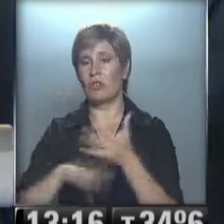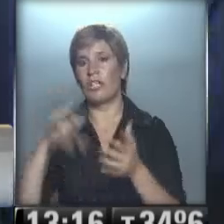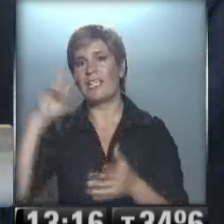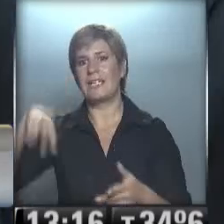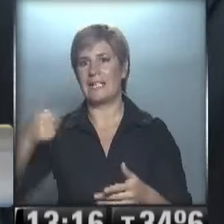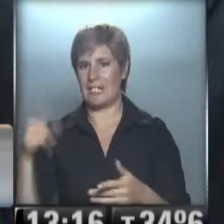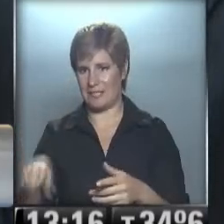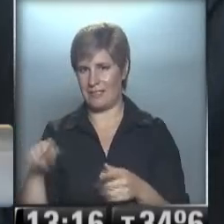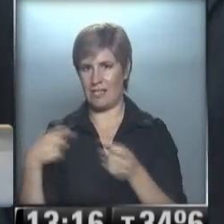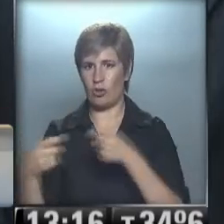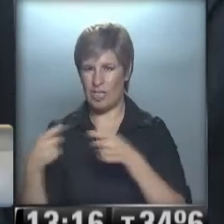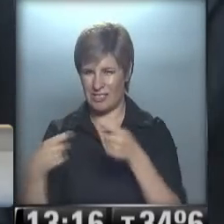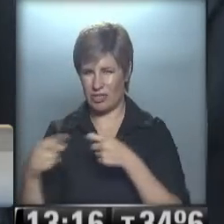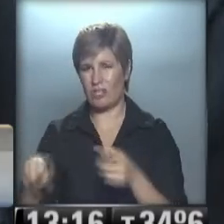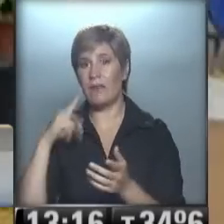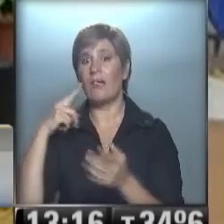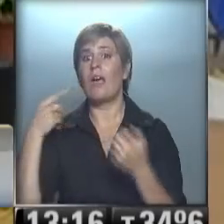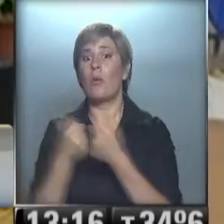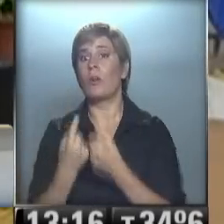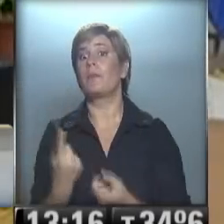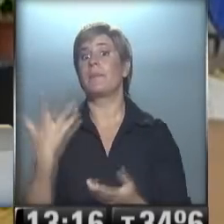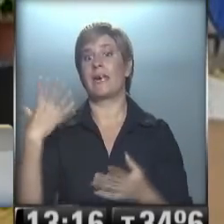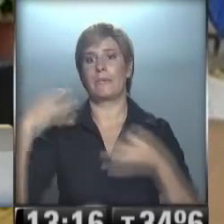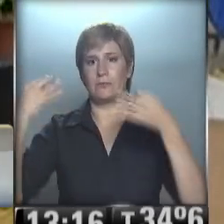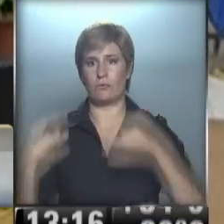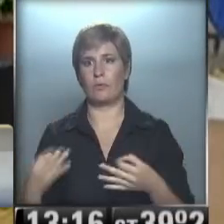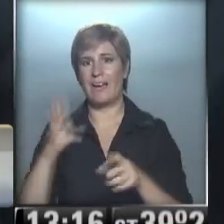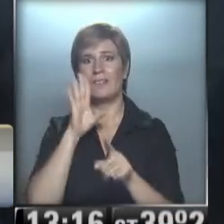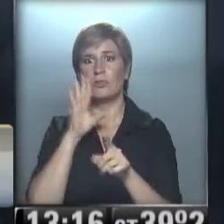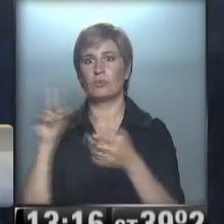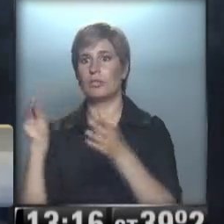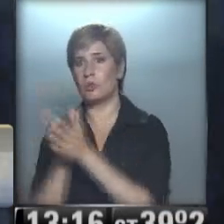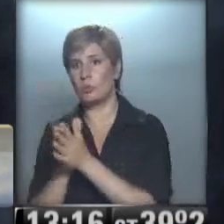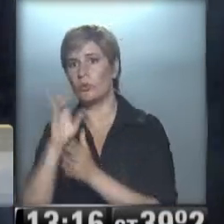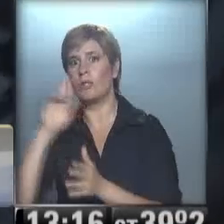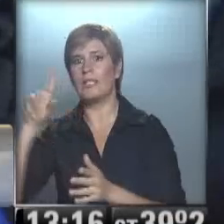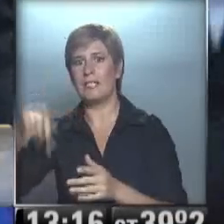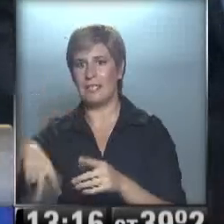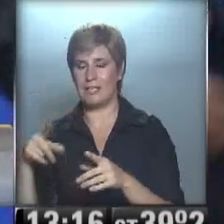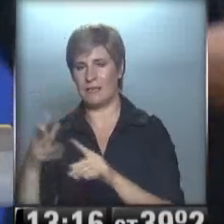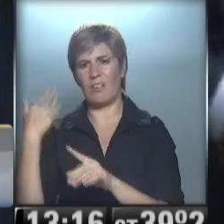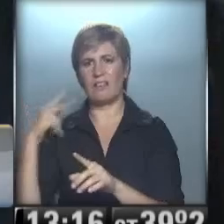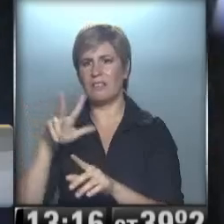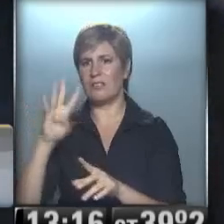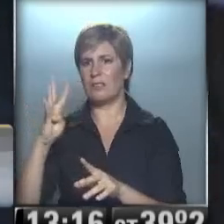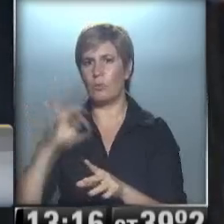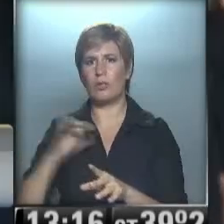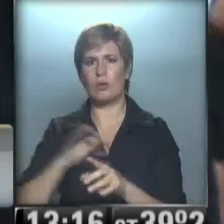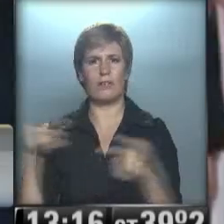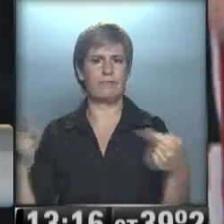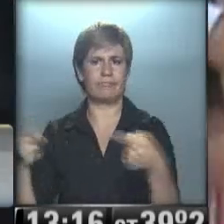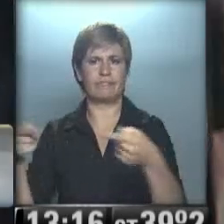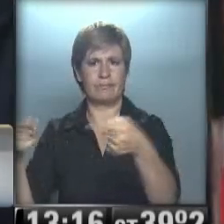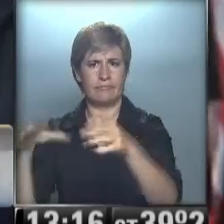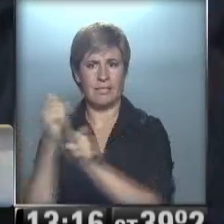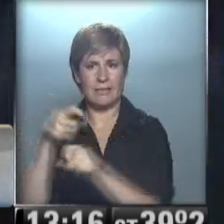Se trata del primer acuerdo formal y directo entre Estados Unidos e Irán en 34 años, pero esa excepcionalidad no debería llevar a concluir